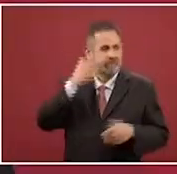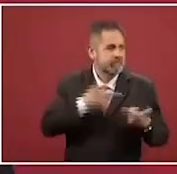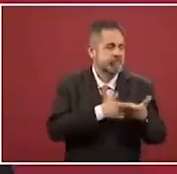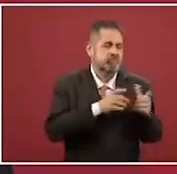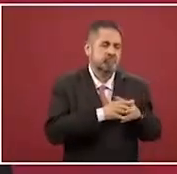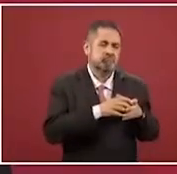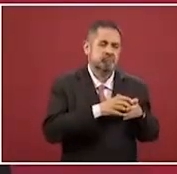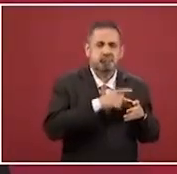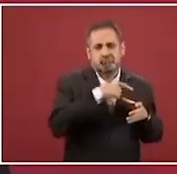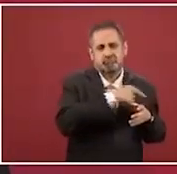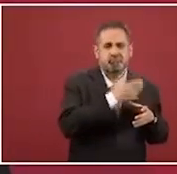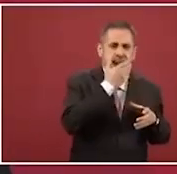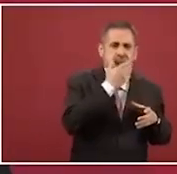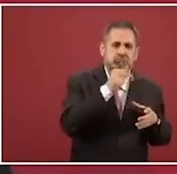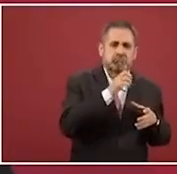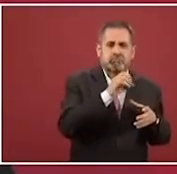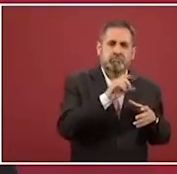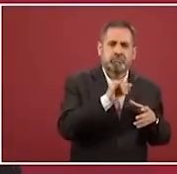neoliberalismo,